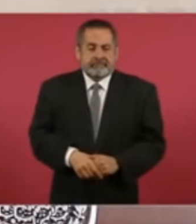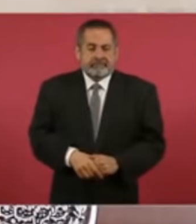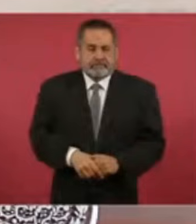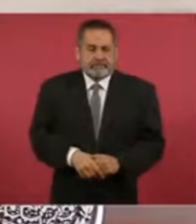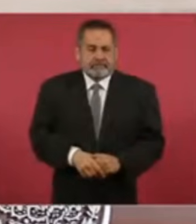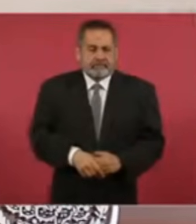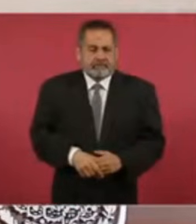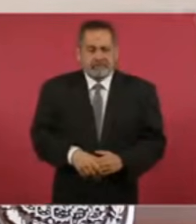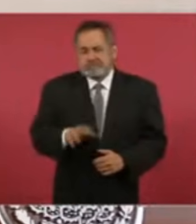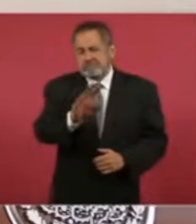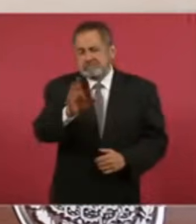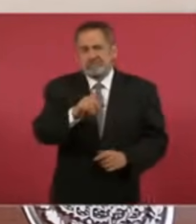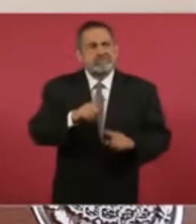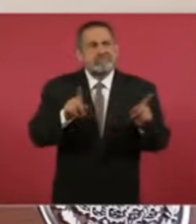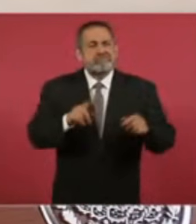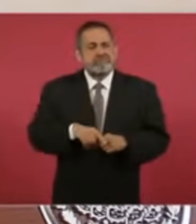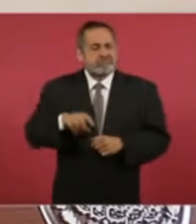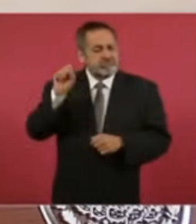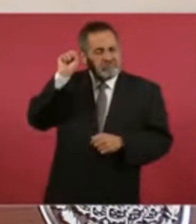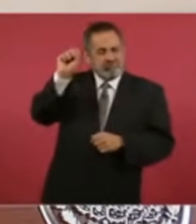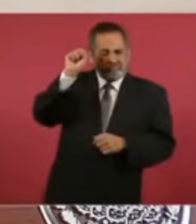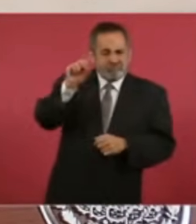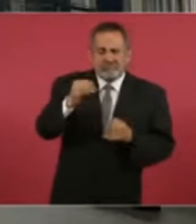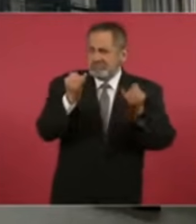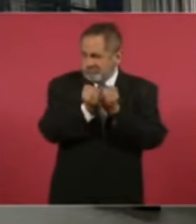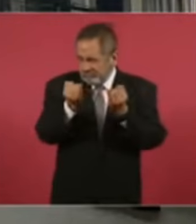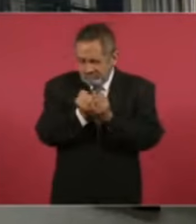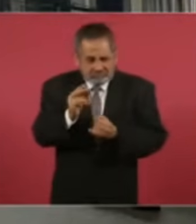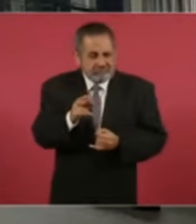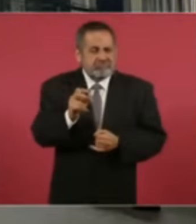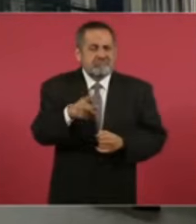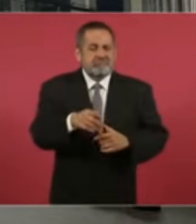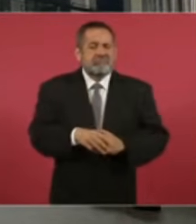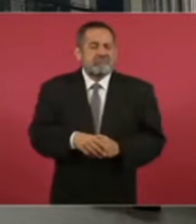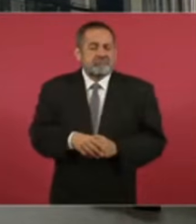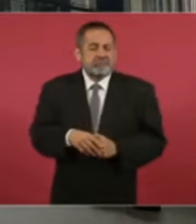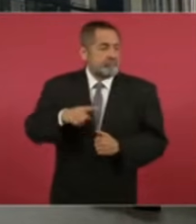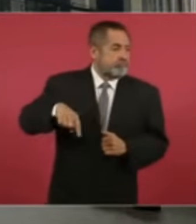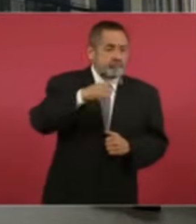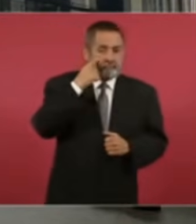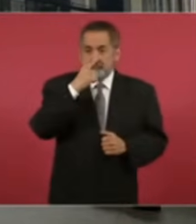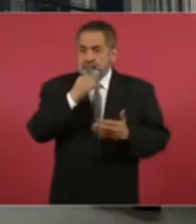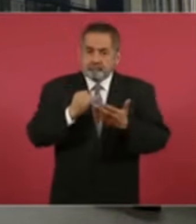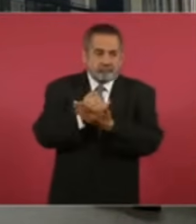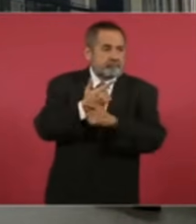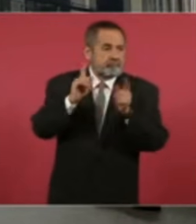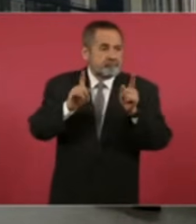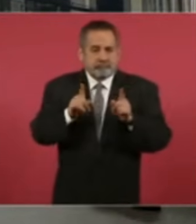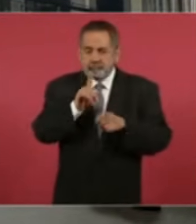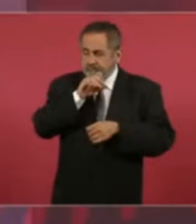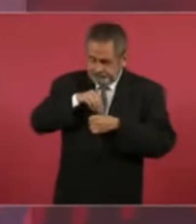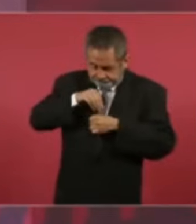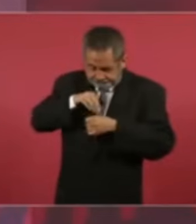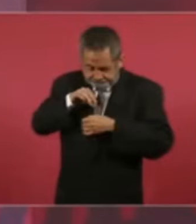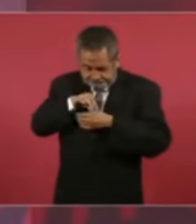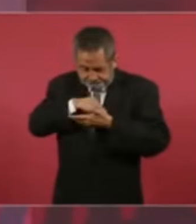No, los sindicatos pues continuaron igual, no hubo democracia sindical,